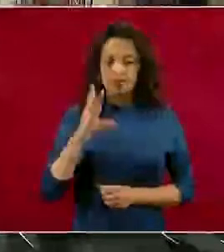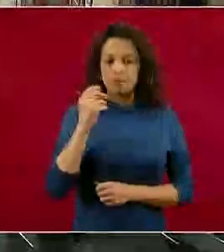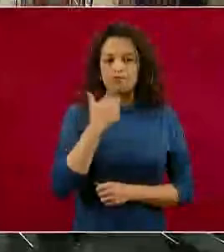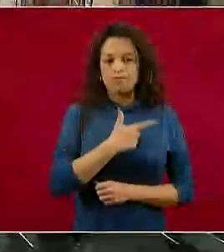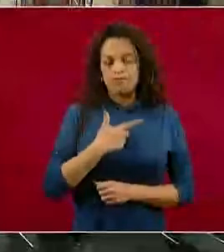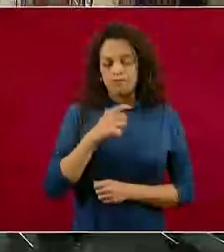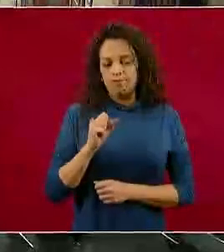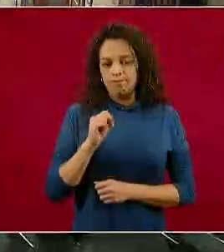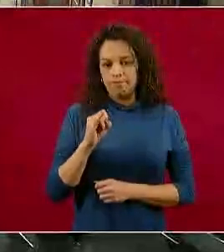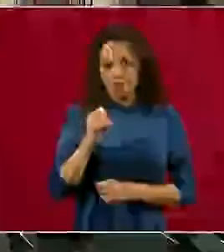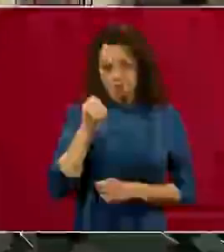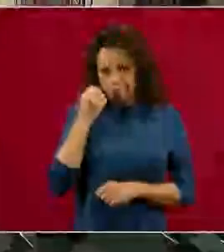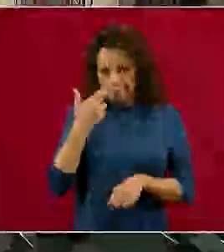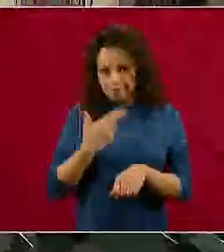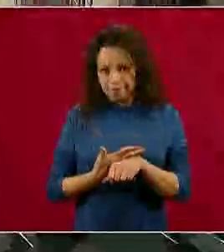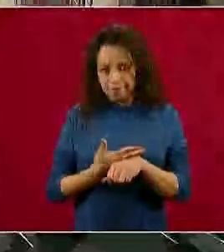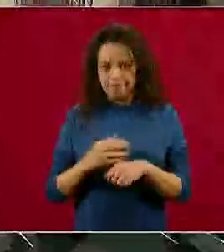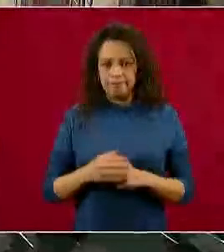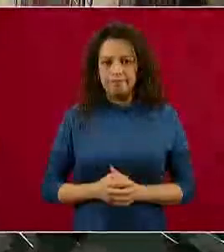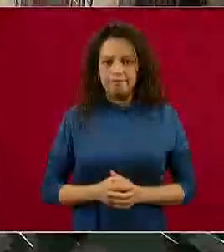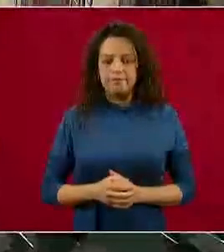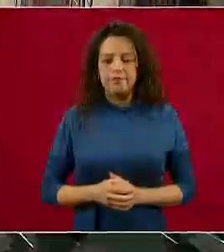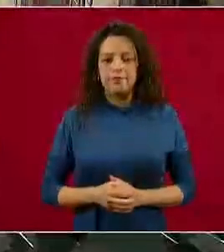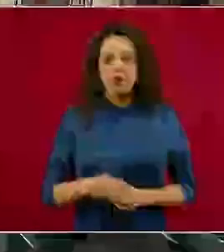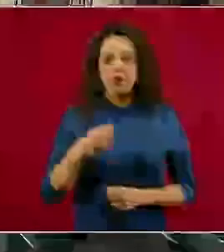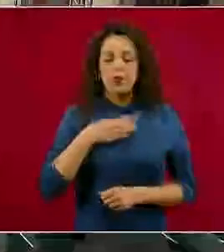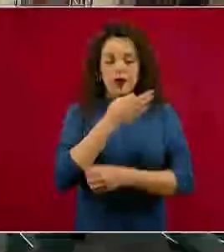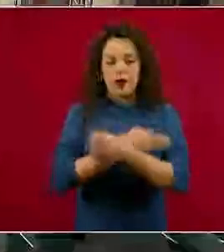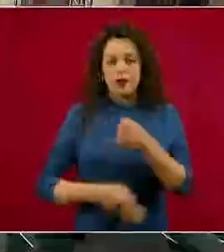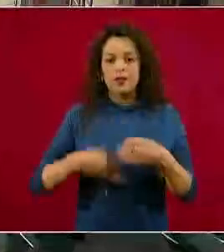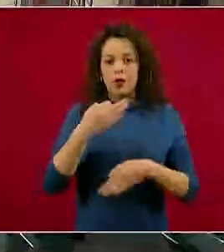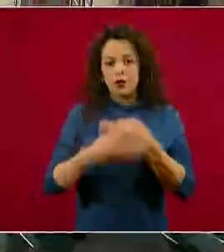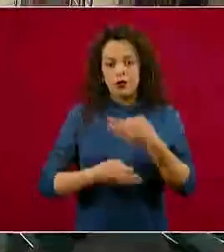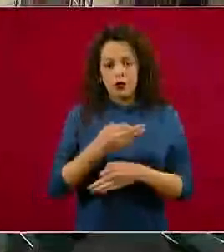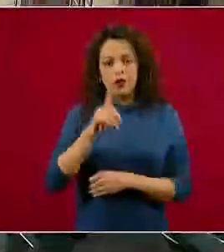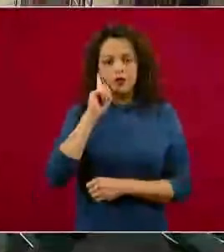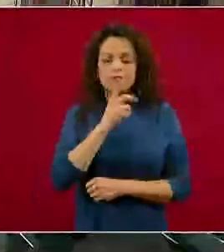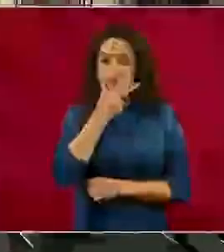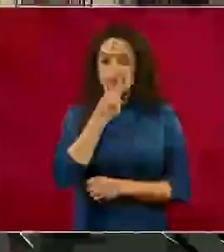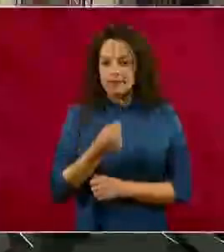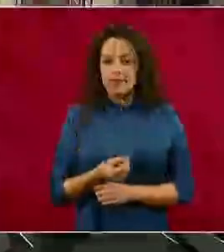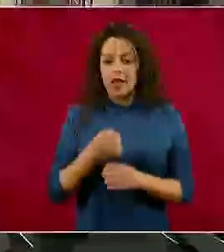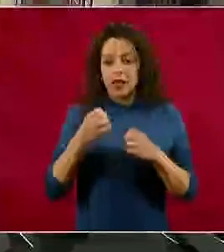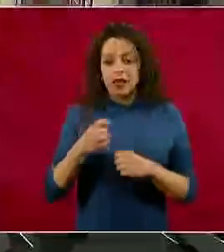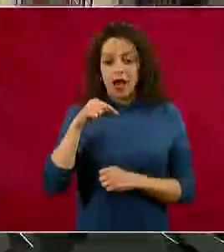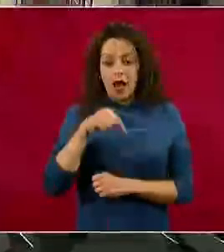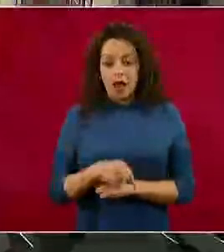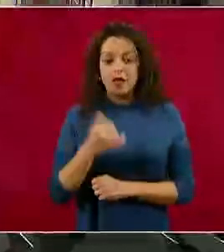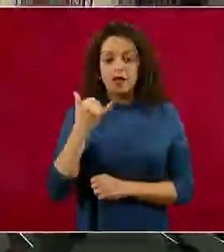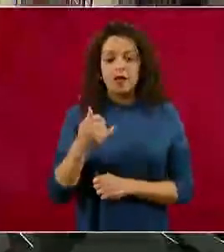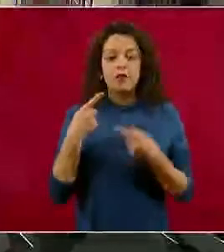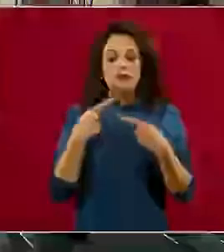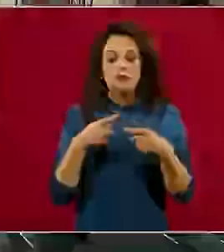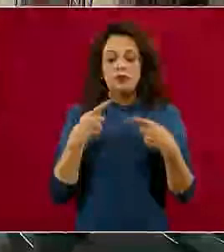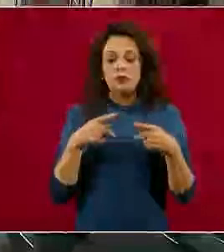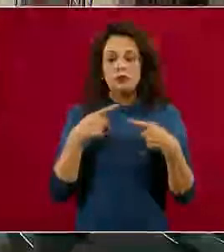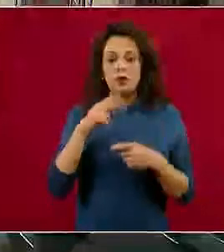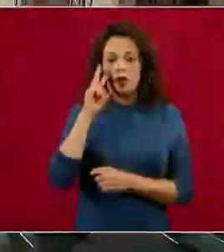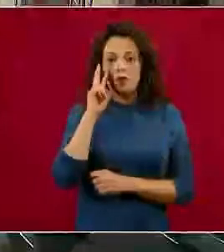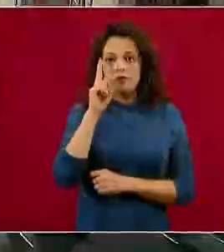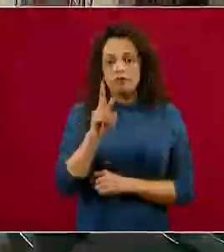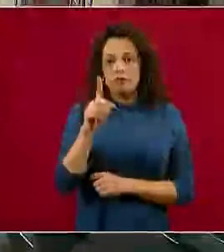secretario. Muy buenas tardes con todas y con todos, tanto los aquí presentes como las personas que nos